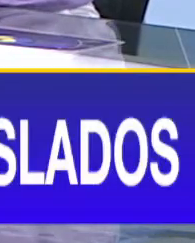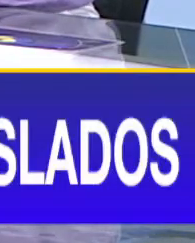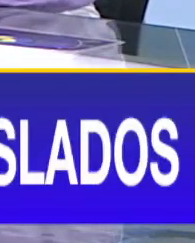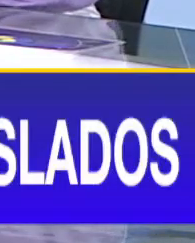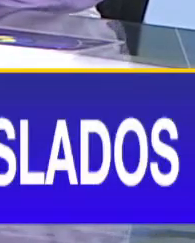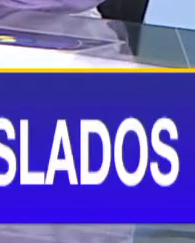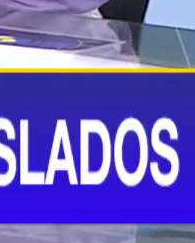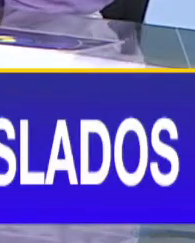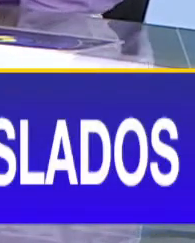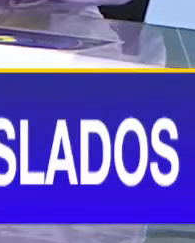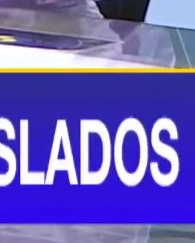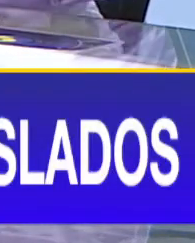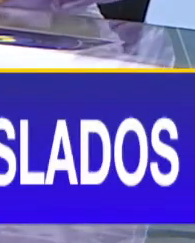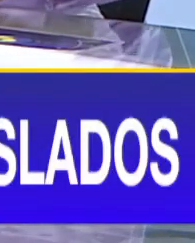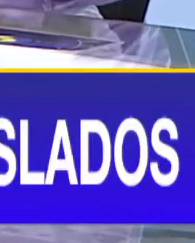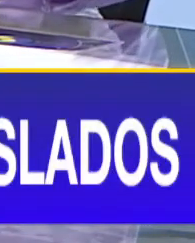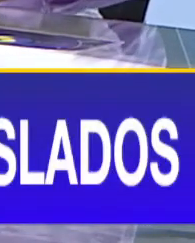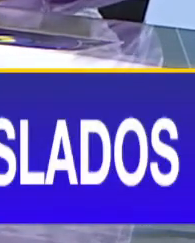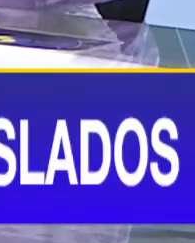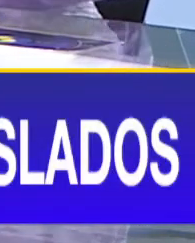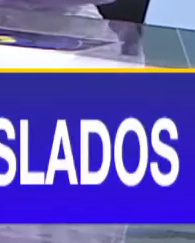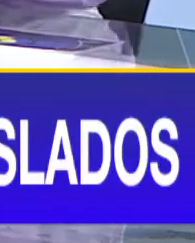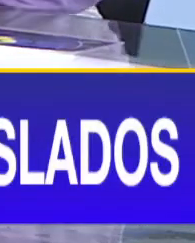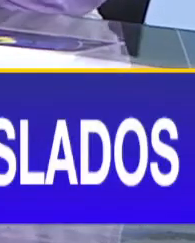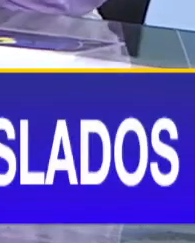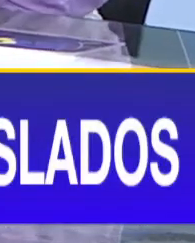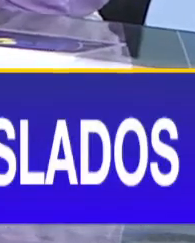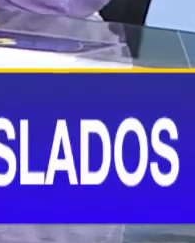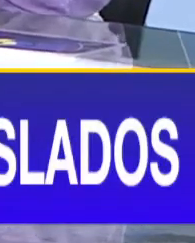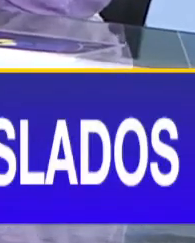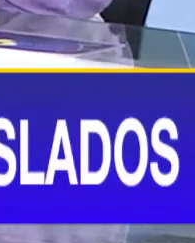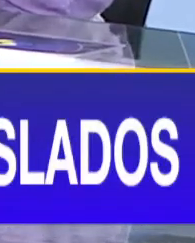Bueno, preocupante, igual quedan varias dudas sobre ese tema. Bruno, muchas gracias por la información.